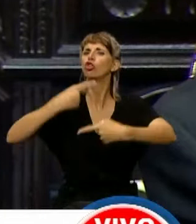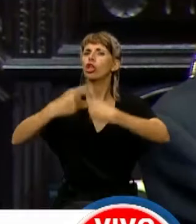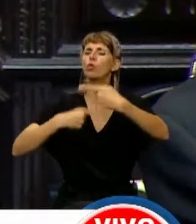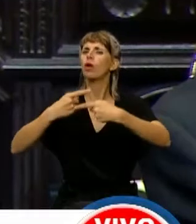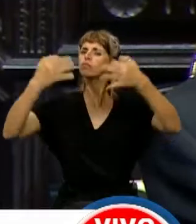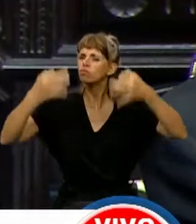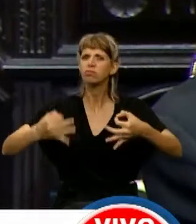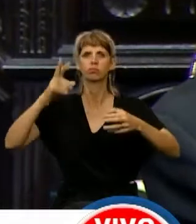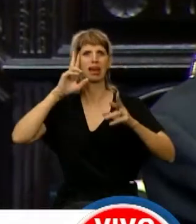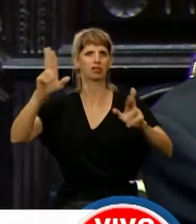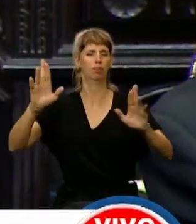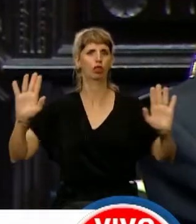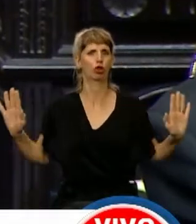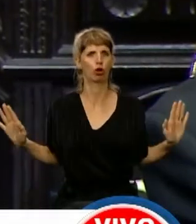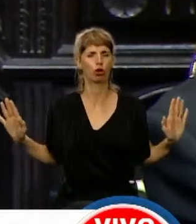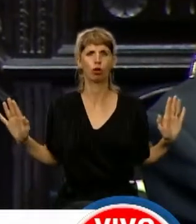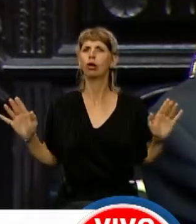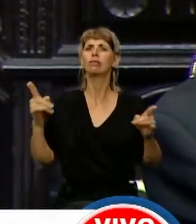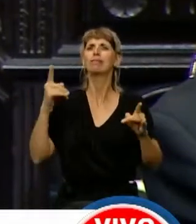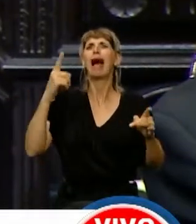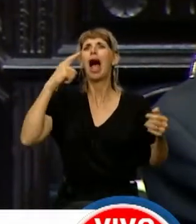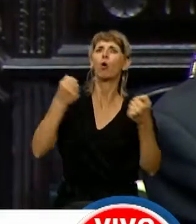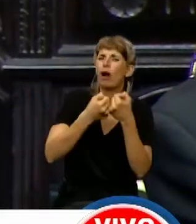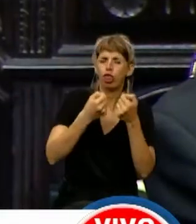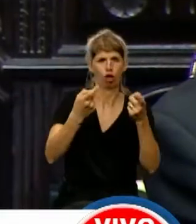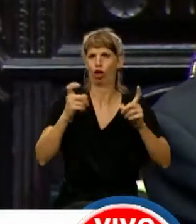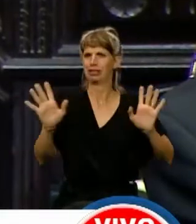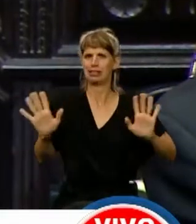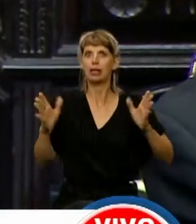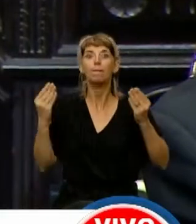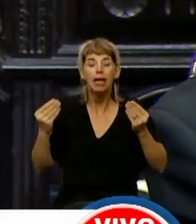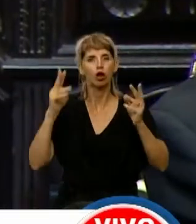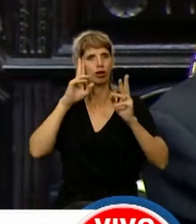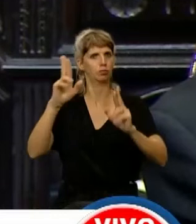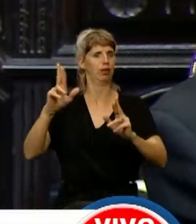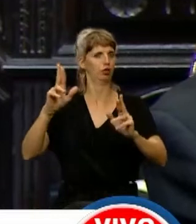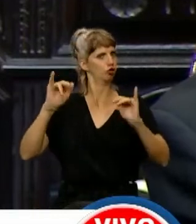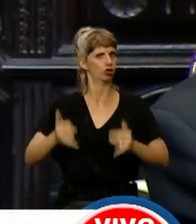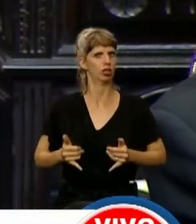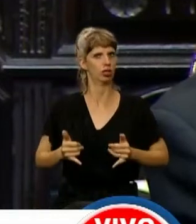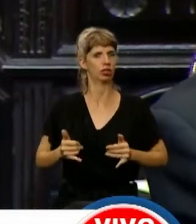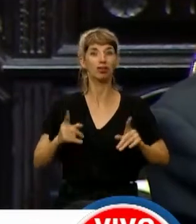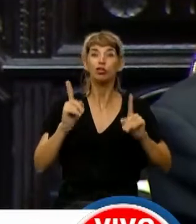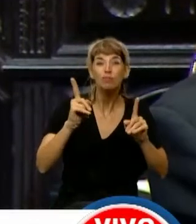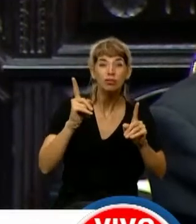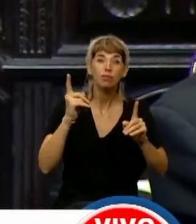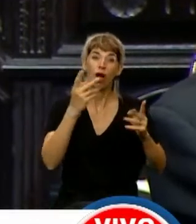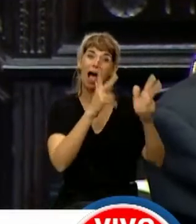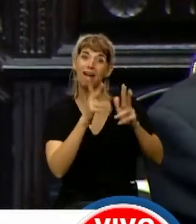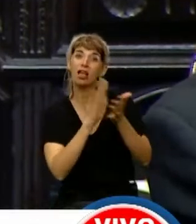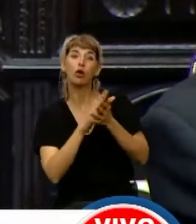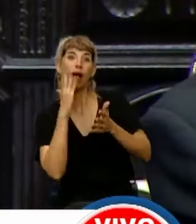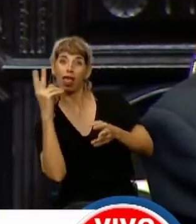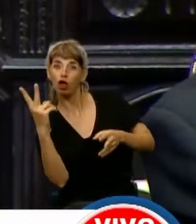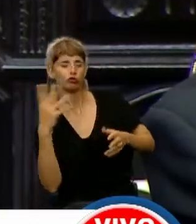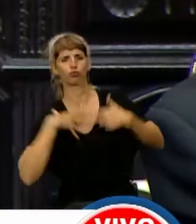clima de respeto. No es necesario coincidir en todo, pero lo que tiene que haber es respeto. Por lo tanto, no acepto lo de doble moral.